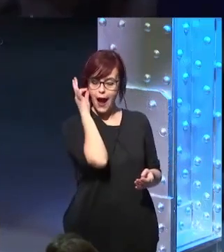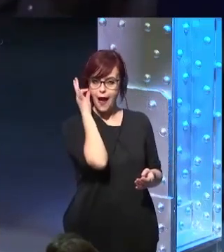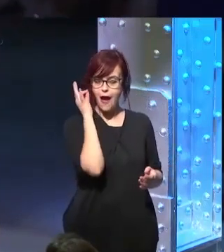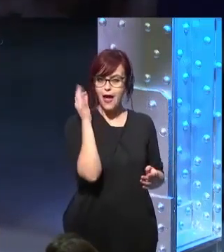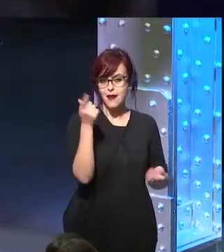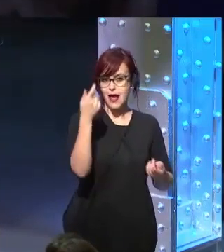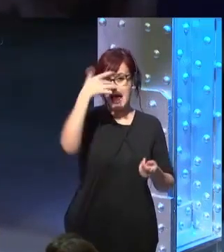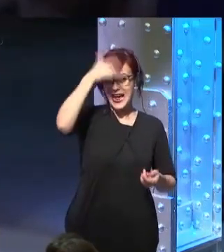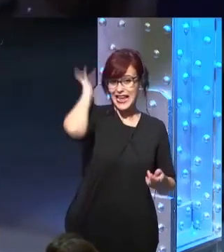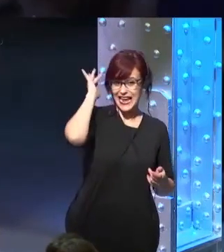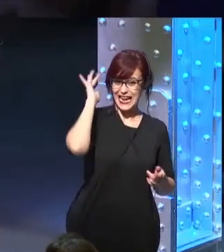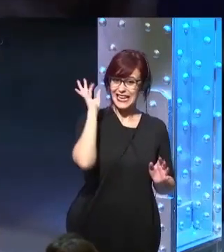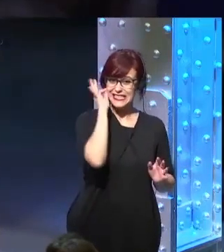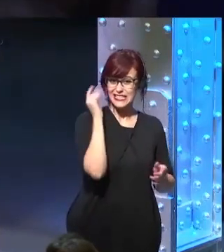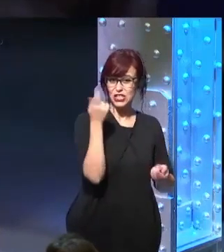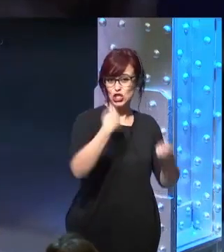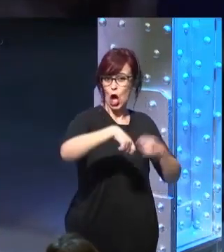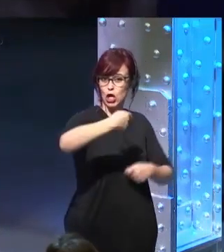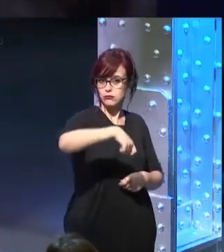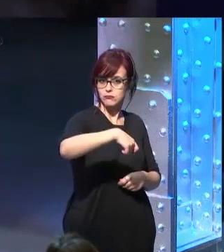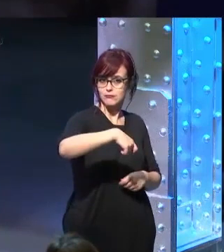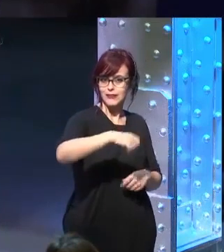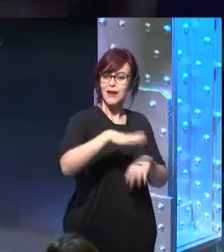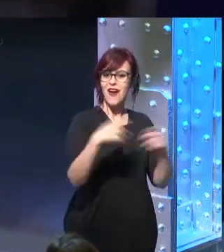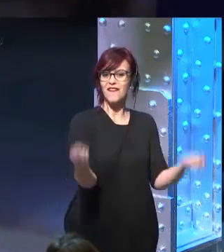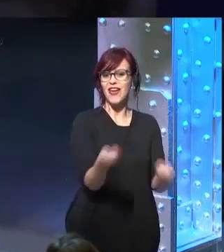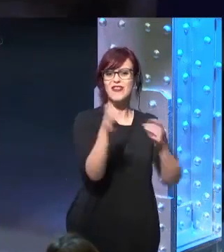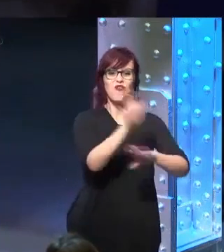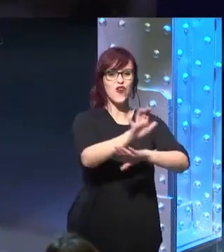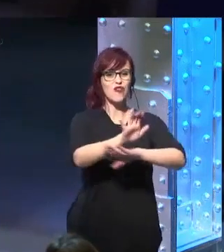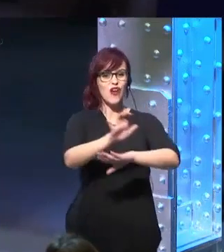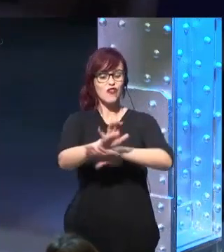souvenir y parte del merchandising de la campaña electoral.